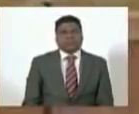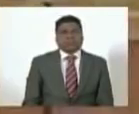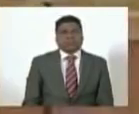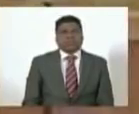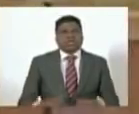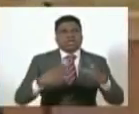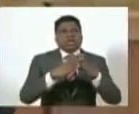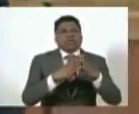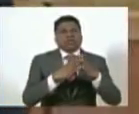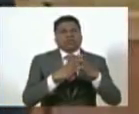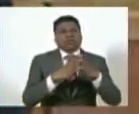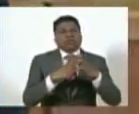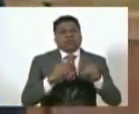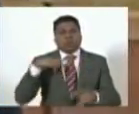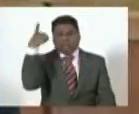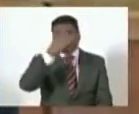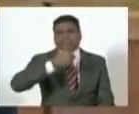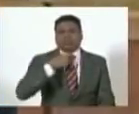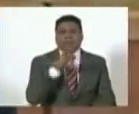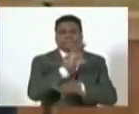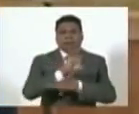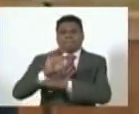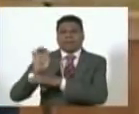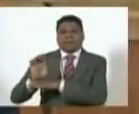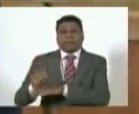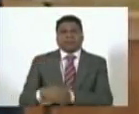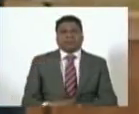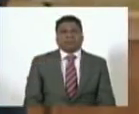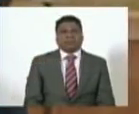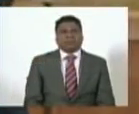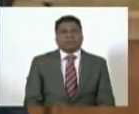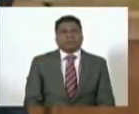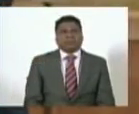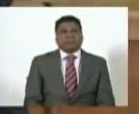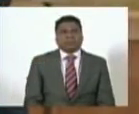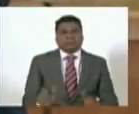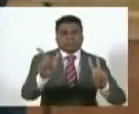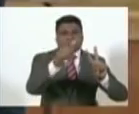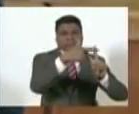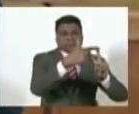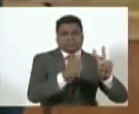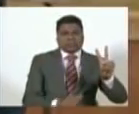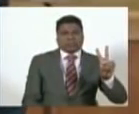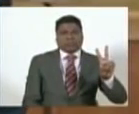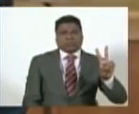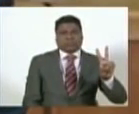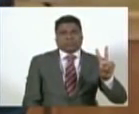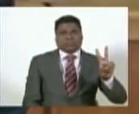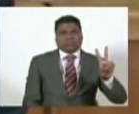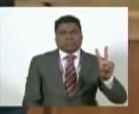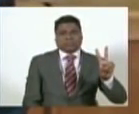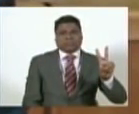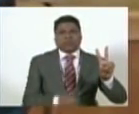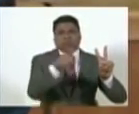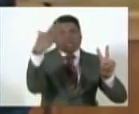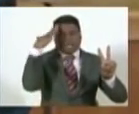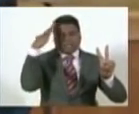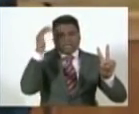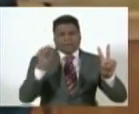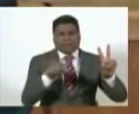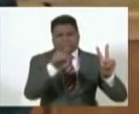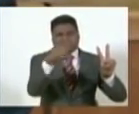todo lo que tiene que ver con la seguridad pública, la seguridad nacional, que está profundamente imbricada hoy. Ustedes saben que uno de los frentes